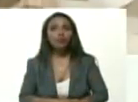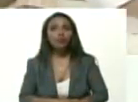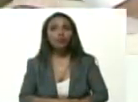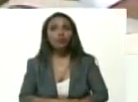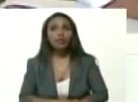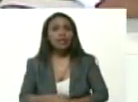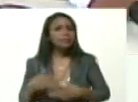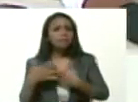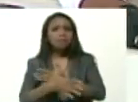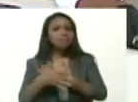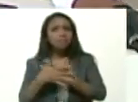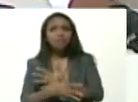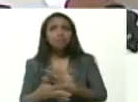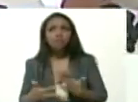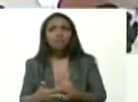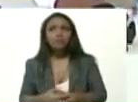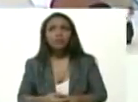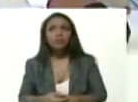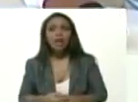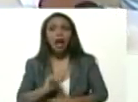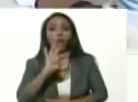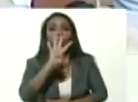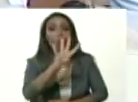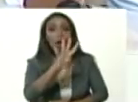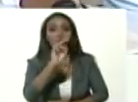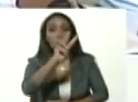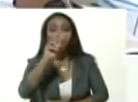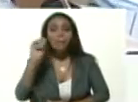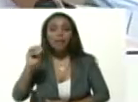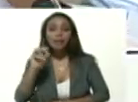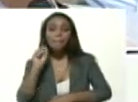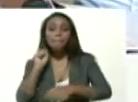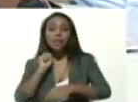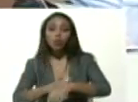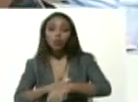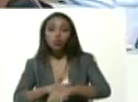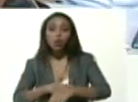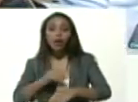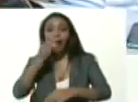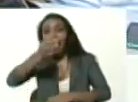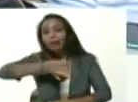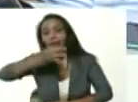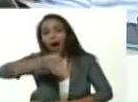Parte a las 4 y 20 minutos de la tarde.